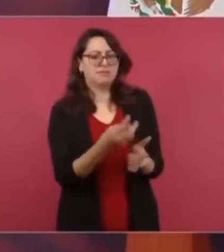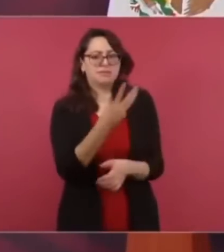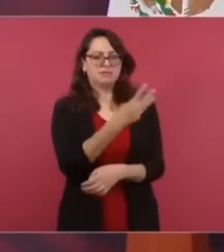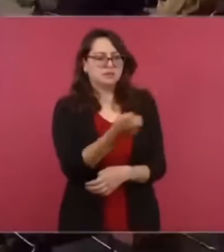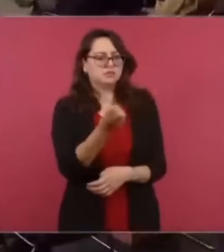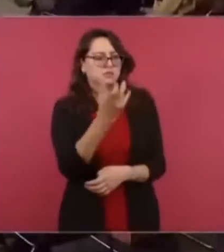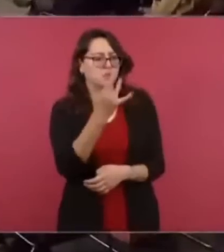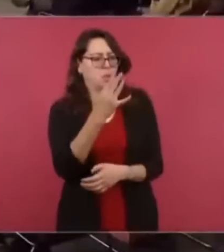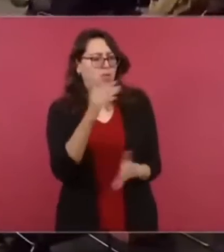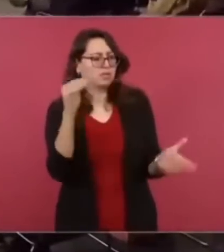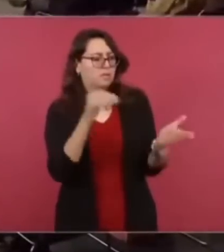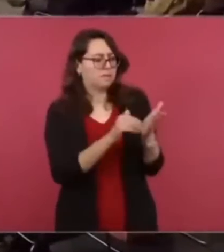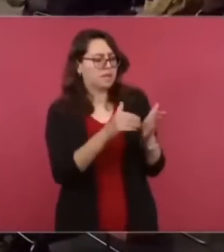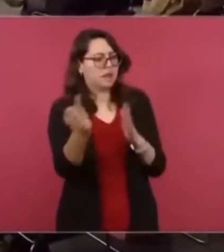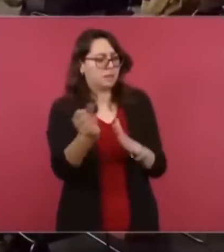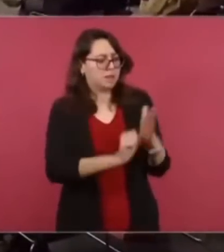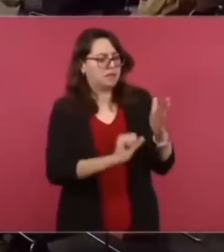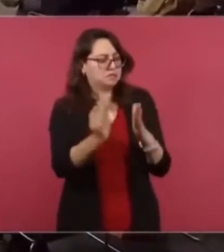Pero